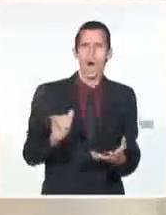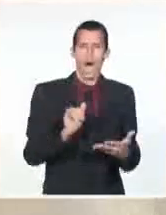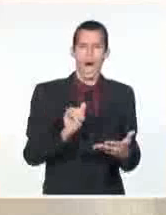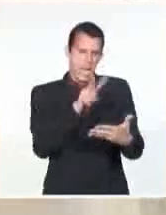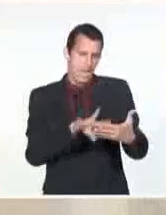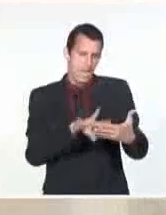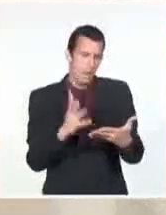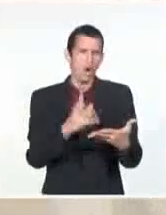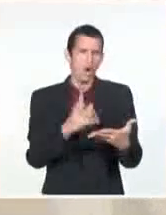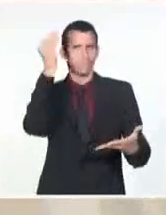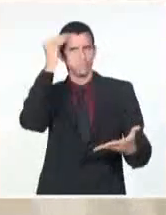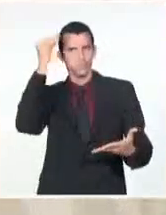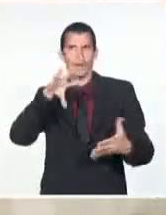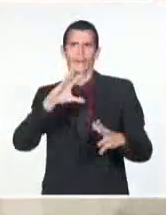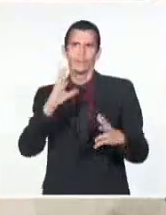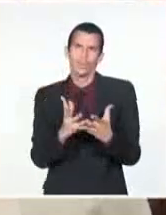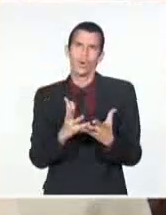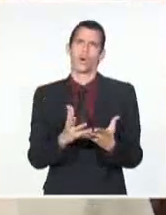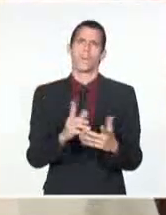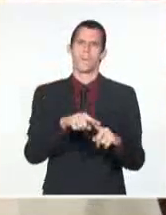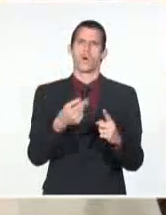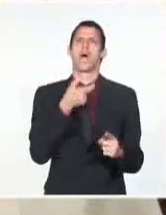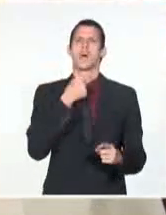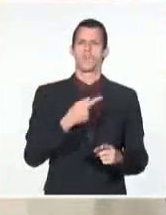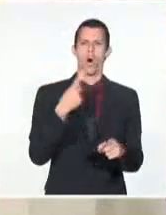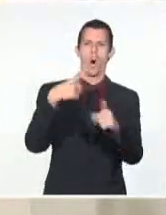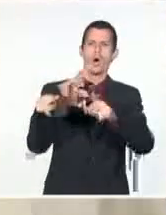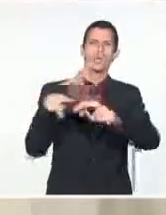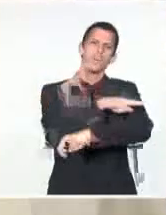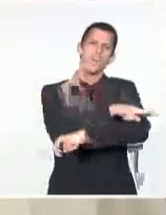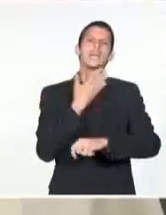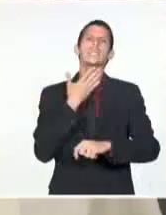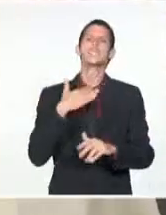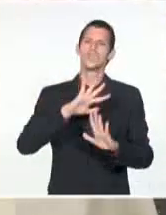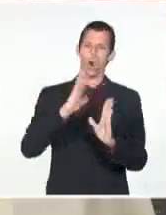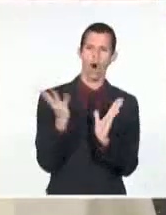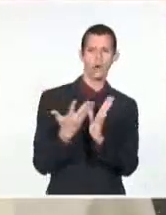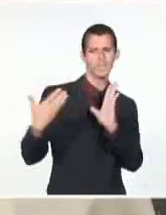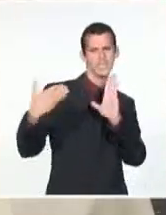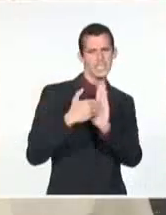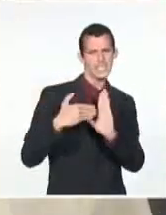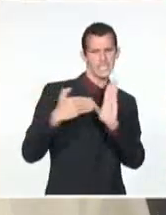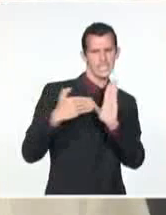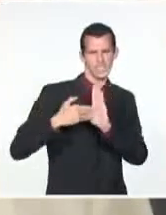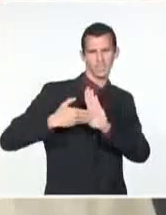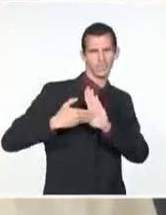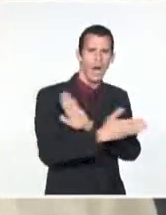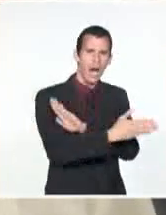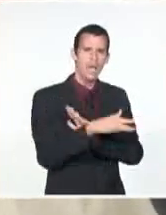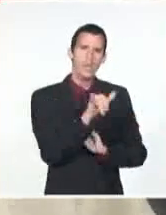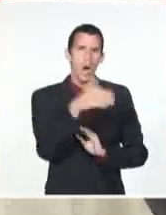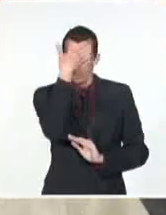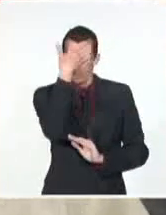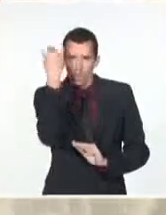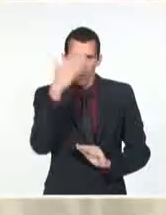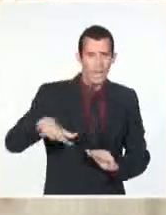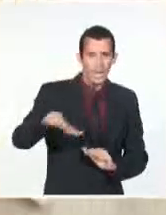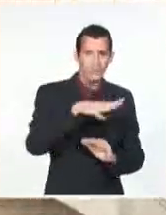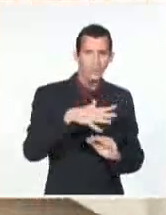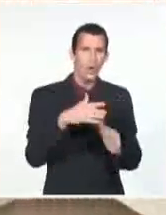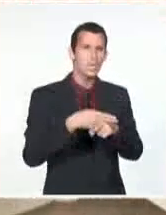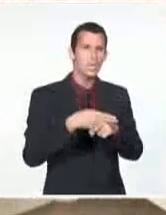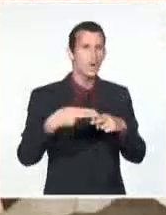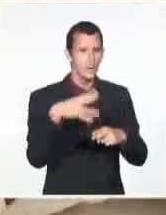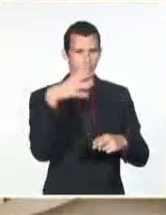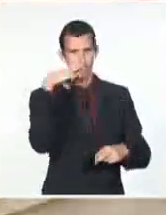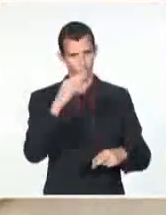ella. Porque para eso ha habido más de siglo y medio de luchas libertarias que comenzaron los